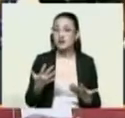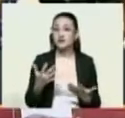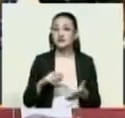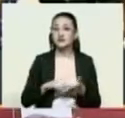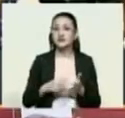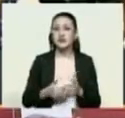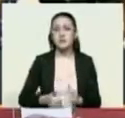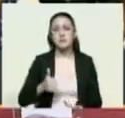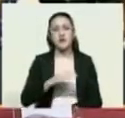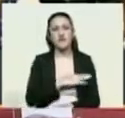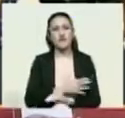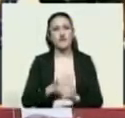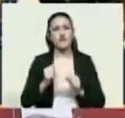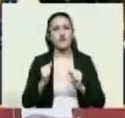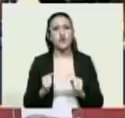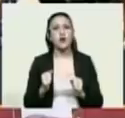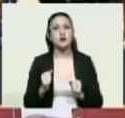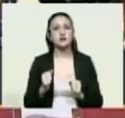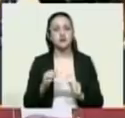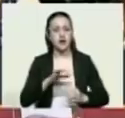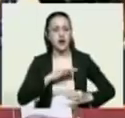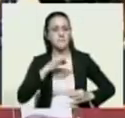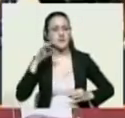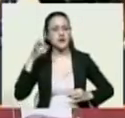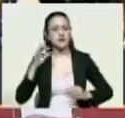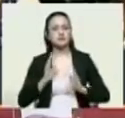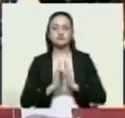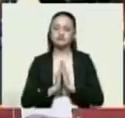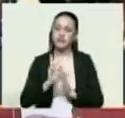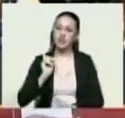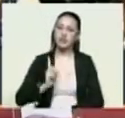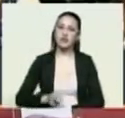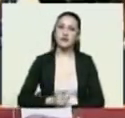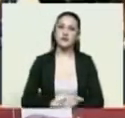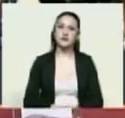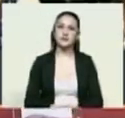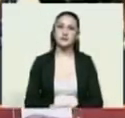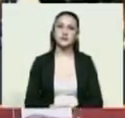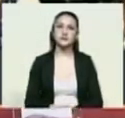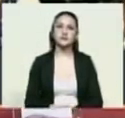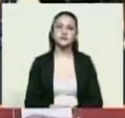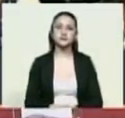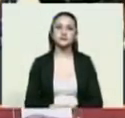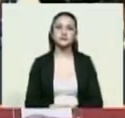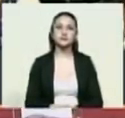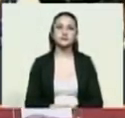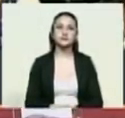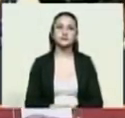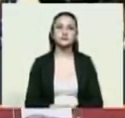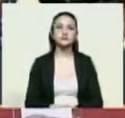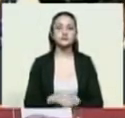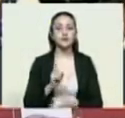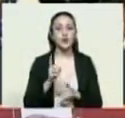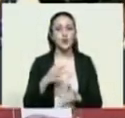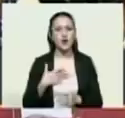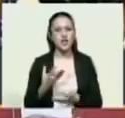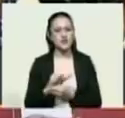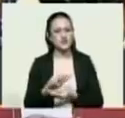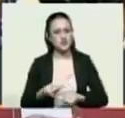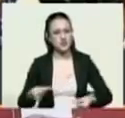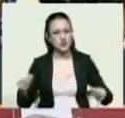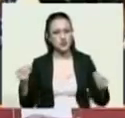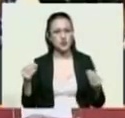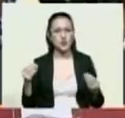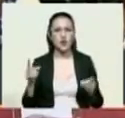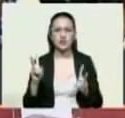e importancia lo espiritual. Hay algunos que pretendieran que disolviéramos los esfuerzos en el campo